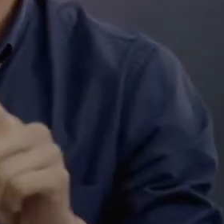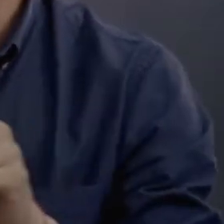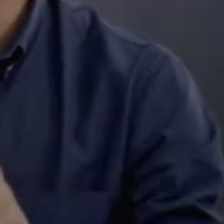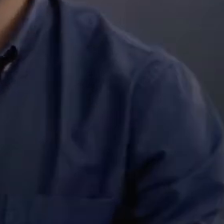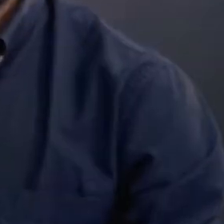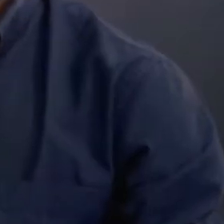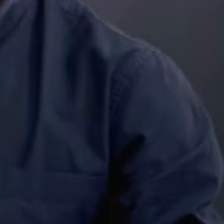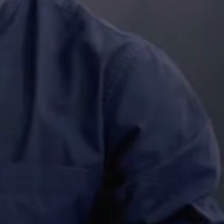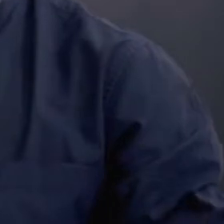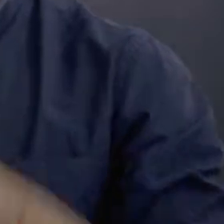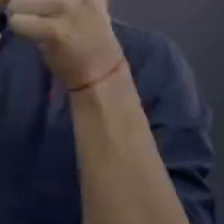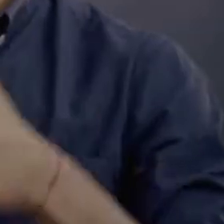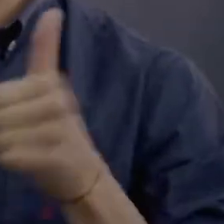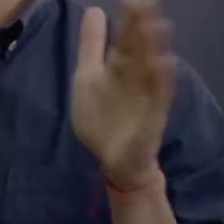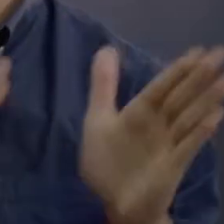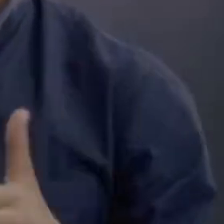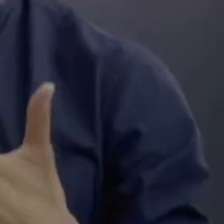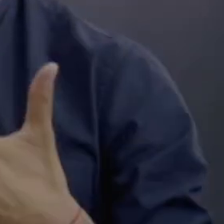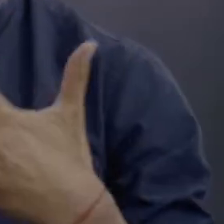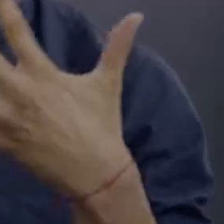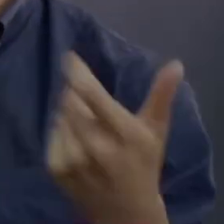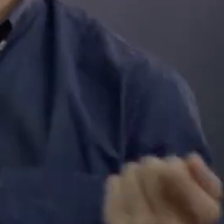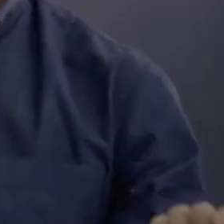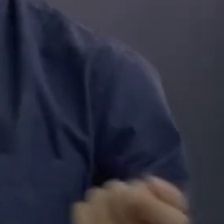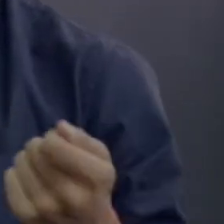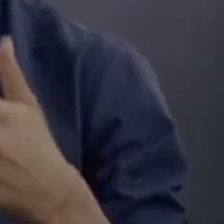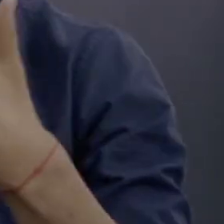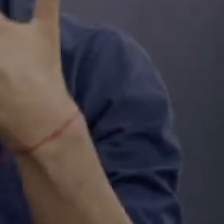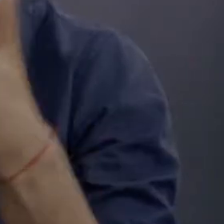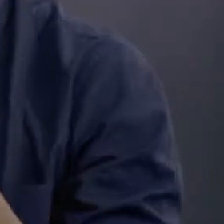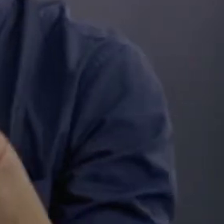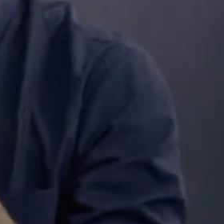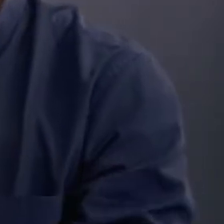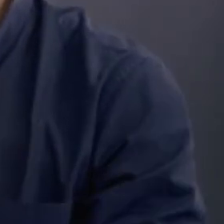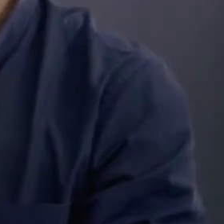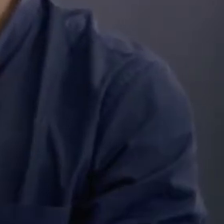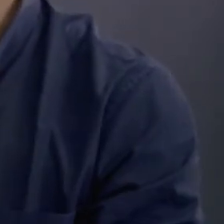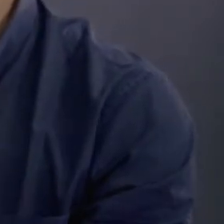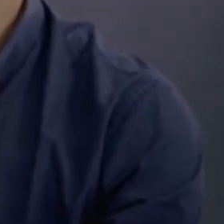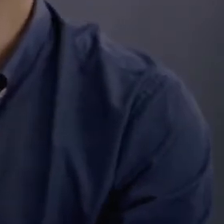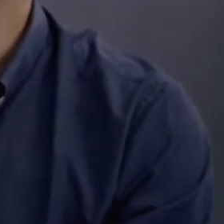¿Cuáles fueron los retos de dirigir al canal en medio de esta pandemia?